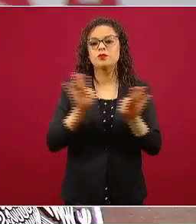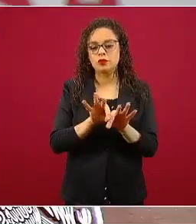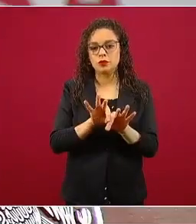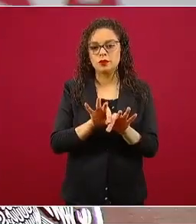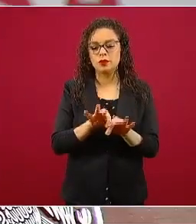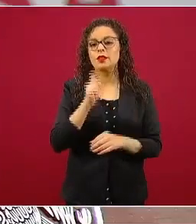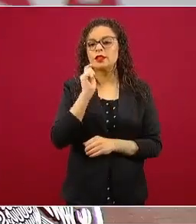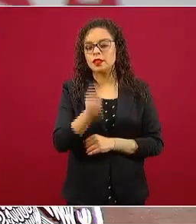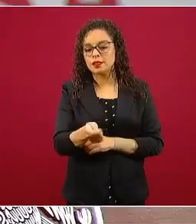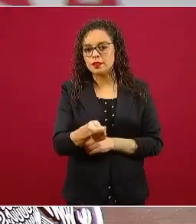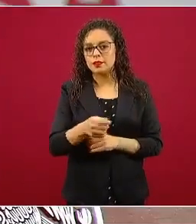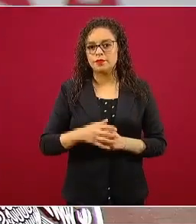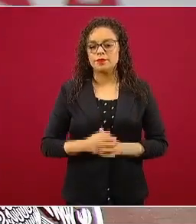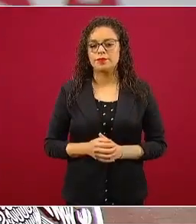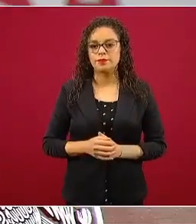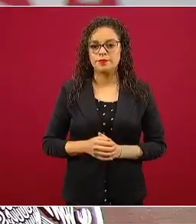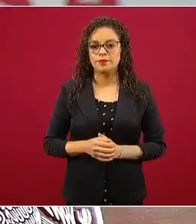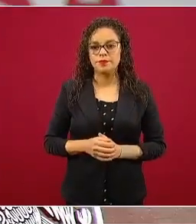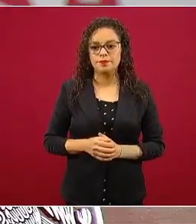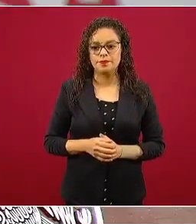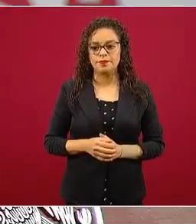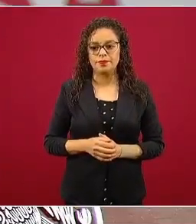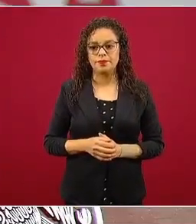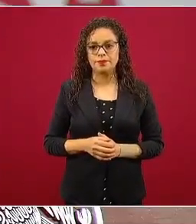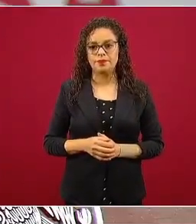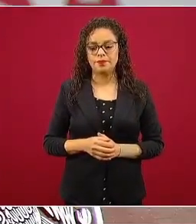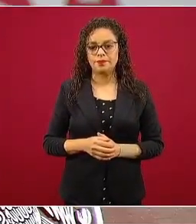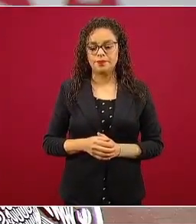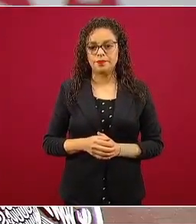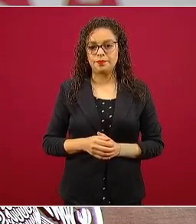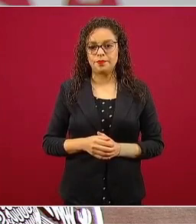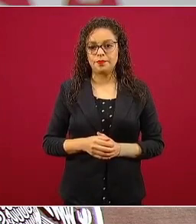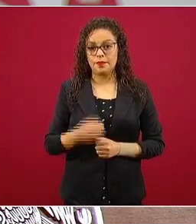Y en este texto hablo